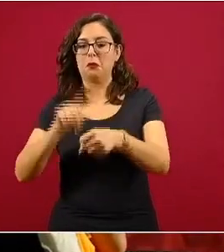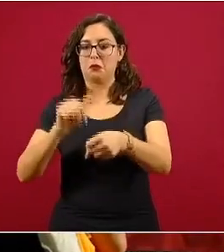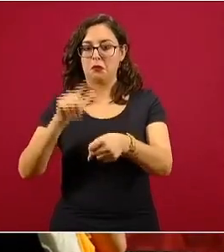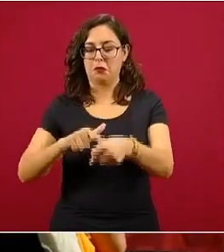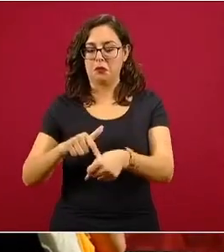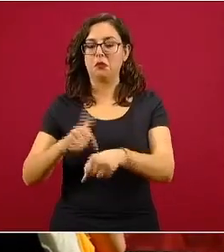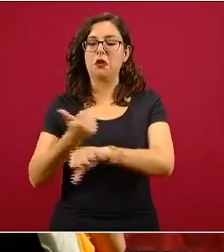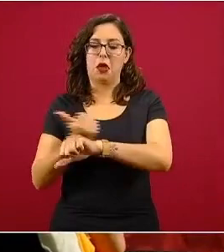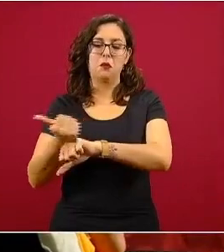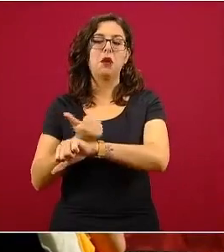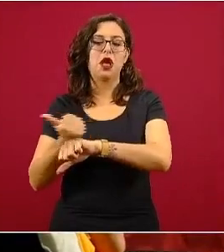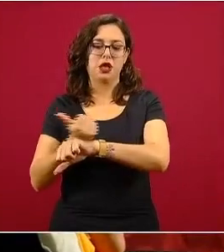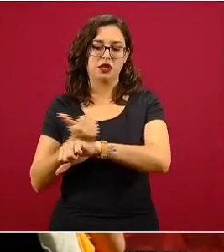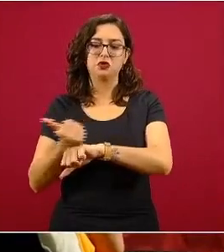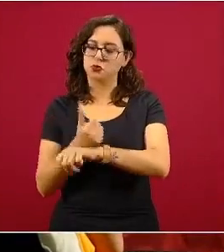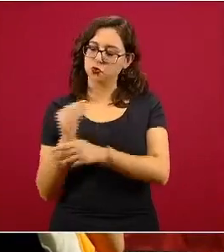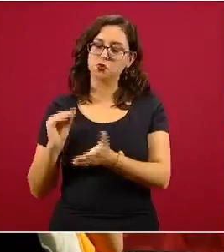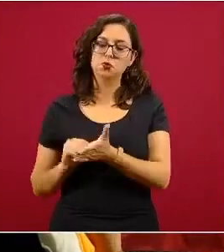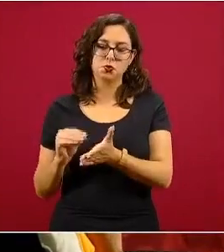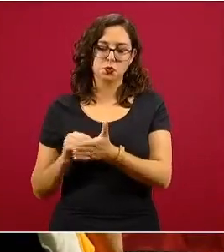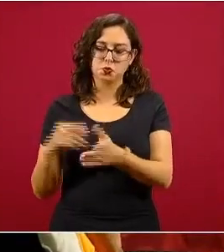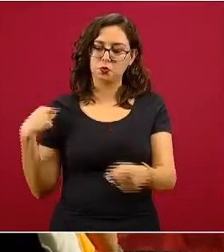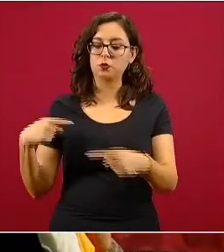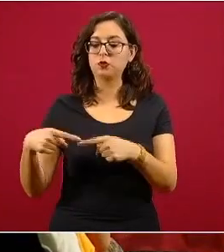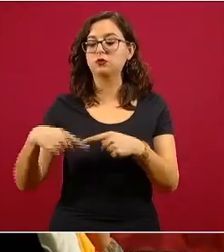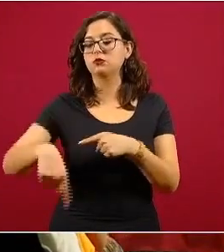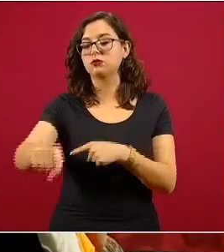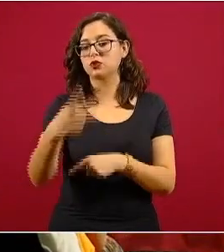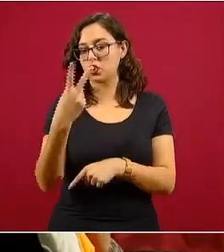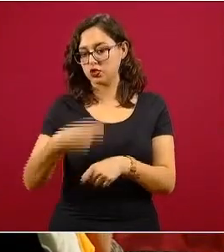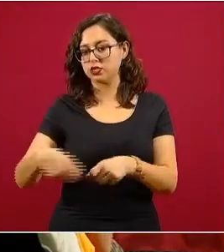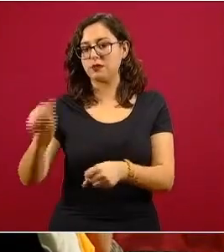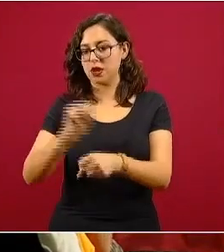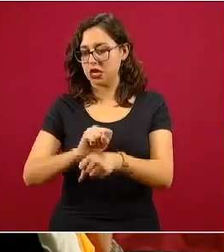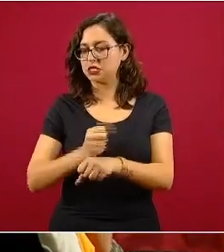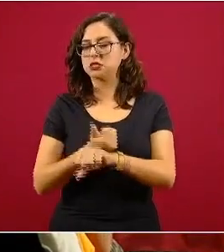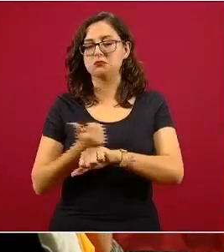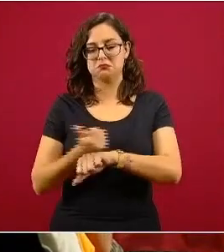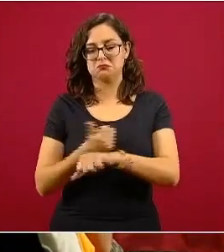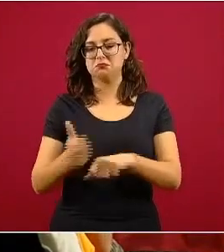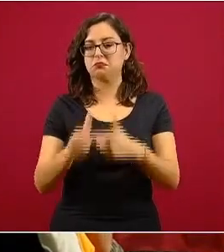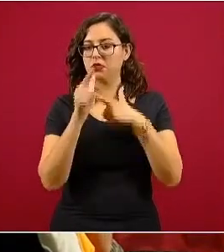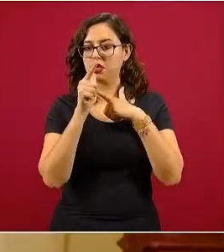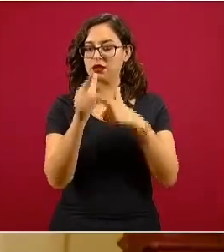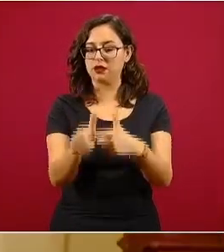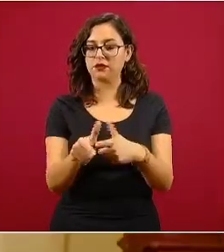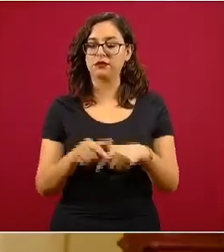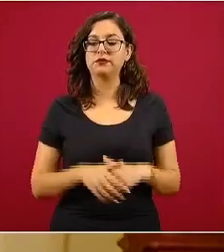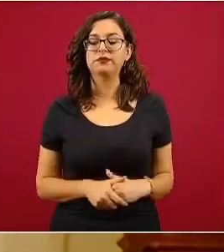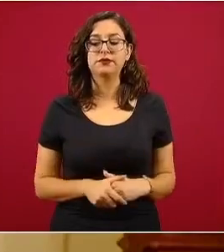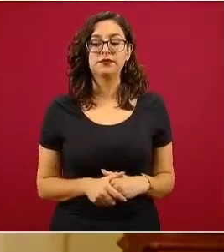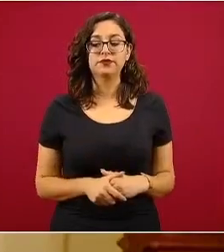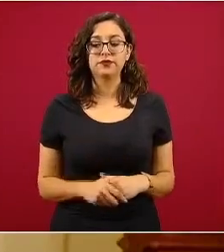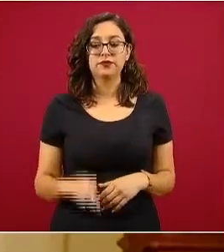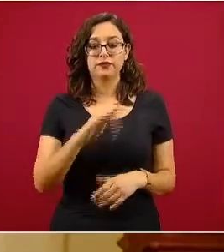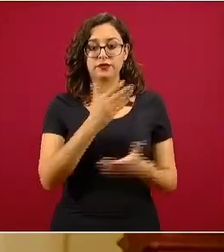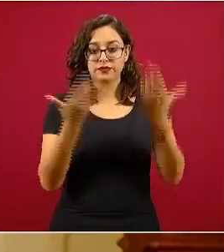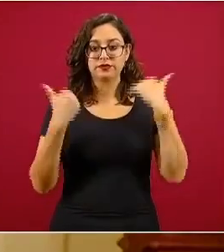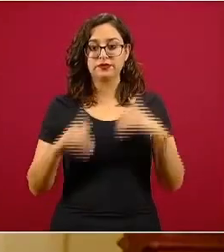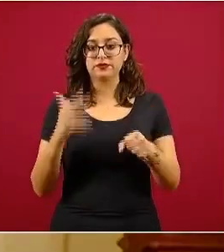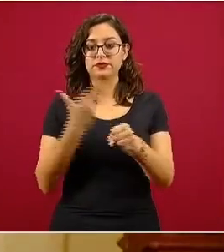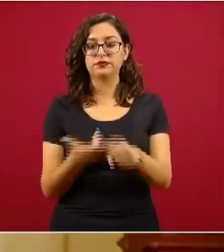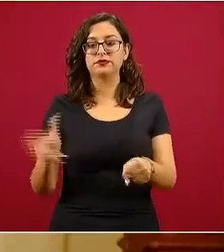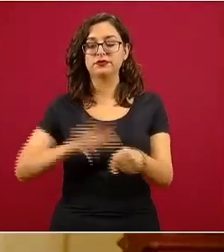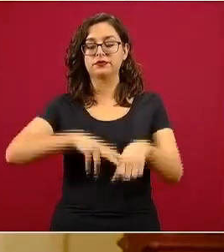alcanzar el nivel de riesgo amarillo y lo mantiene para estas siguientes 2 semanas. Veamos la tendencia de sus hospitalizaciones.